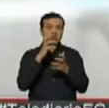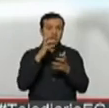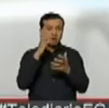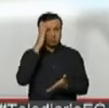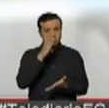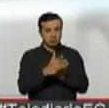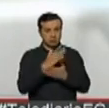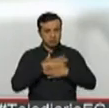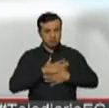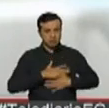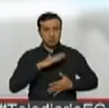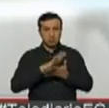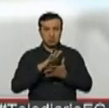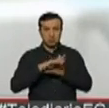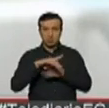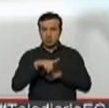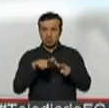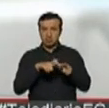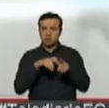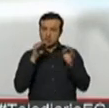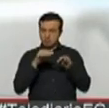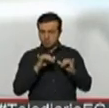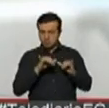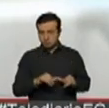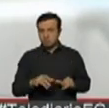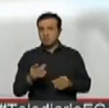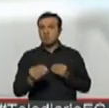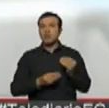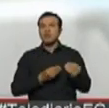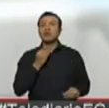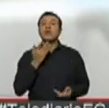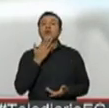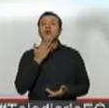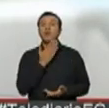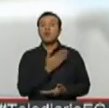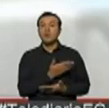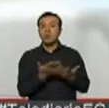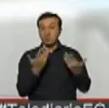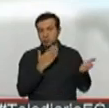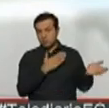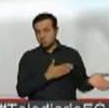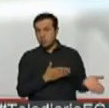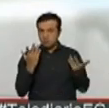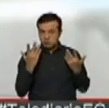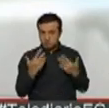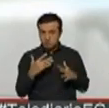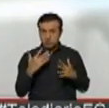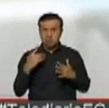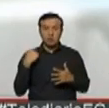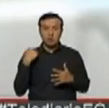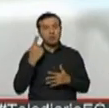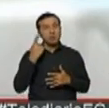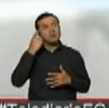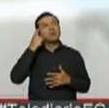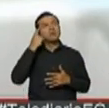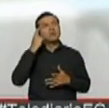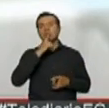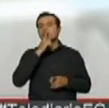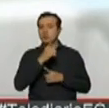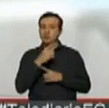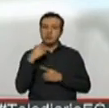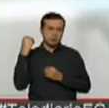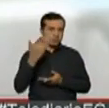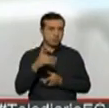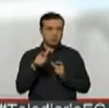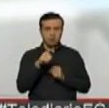la tranquilidad de esta zona y lo vamos a seguir haciendo a través de las operaciones que se están planificando. Y nuestra meta es poder proveerles a